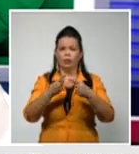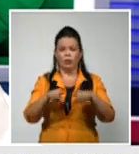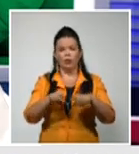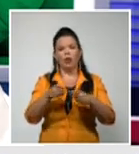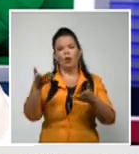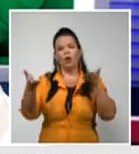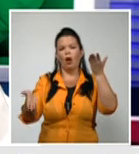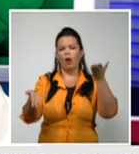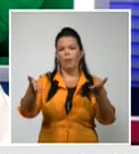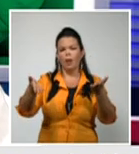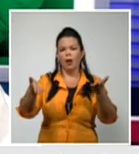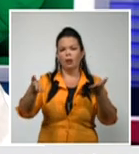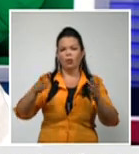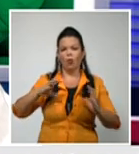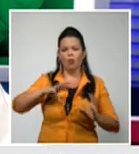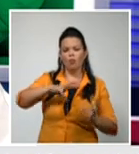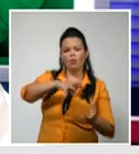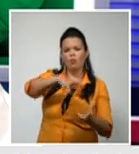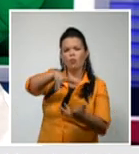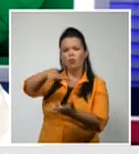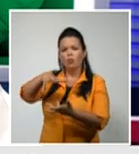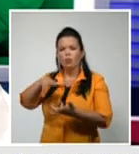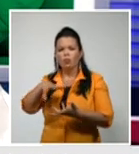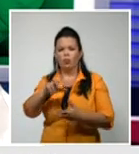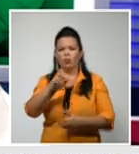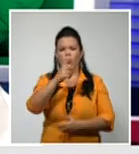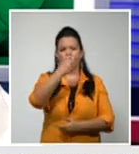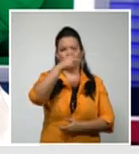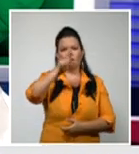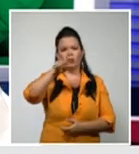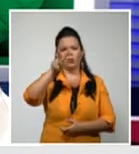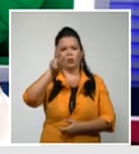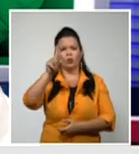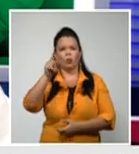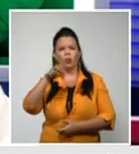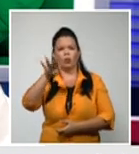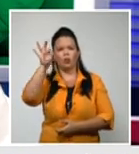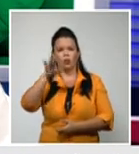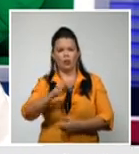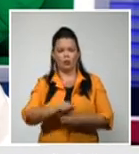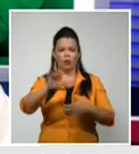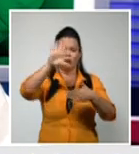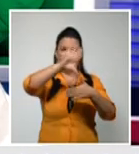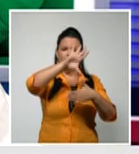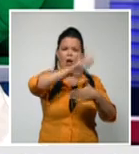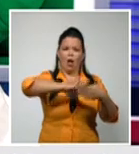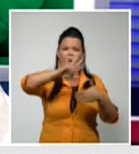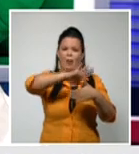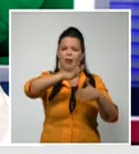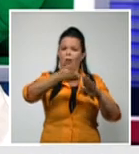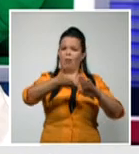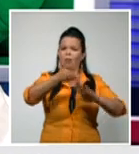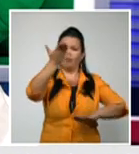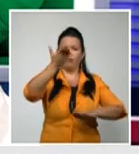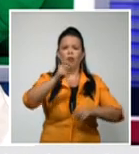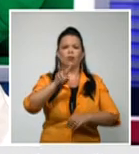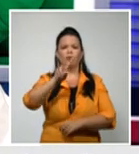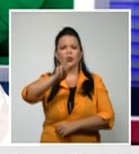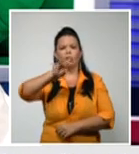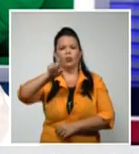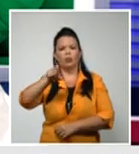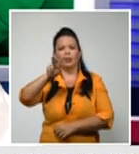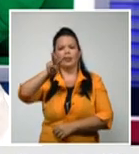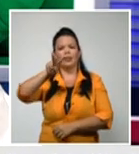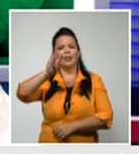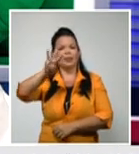que es de un 2,21%, y con las Américas, que es todavía superior, un 2,36%,